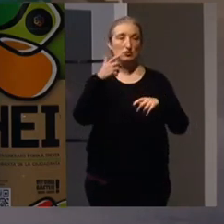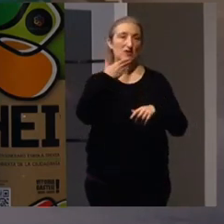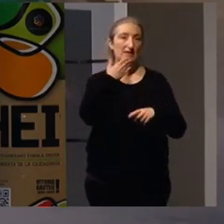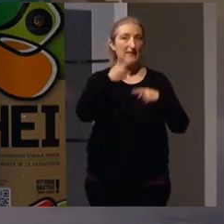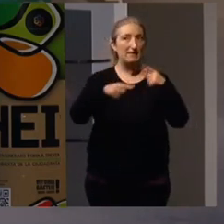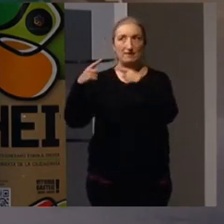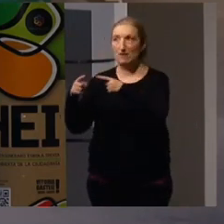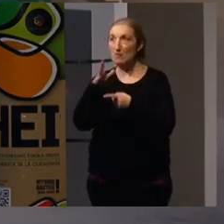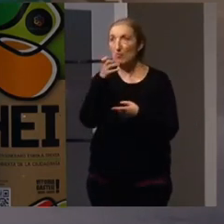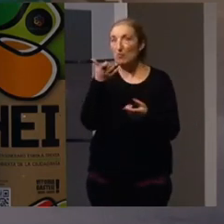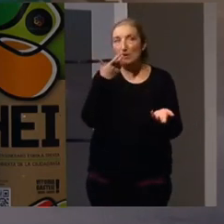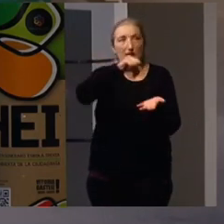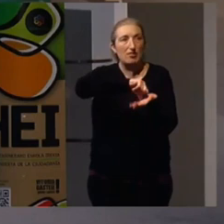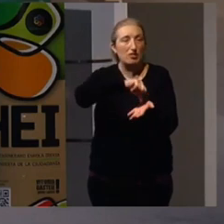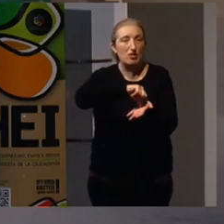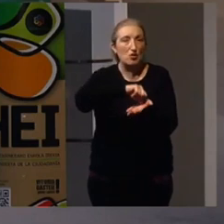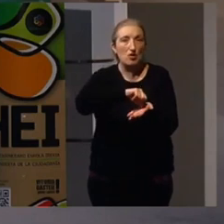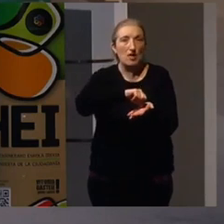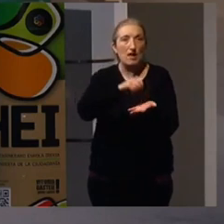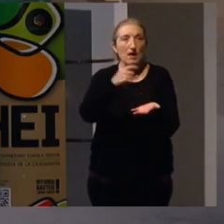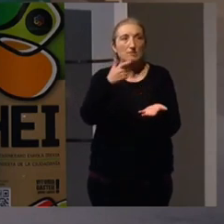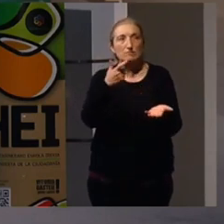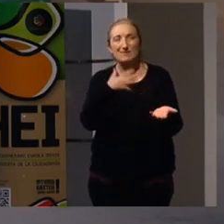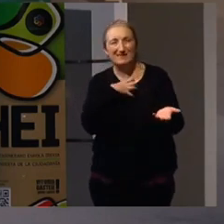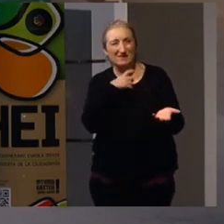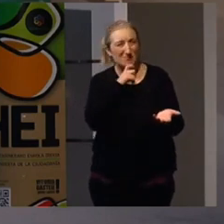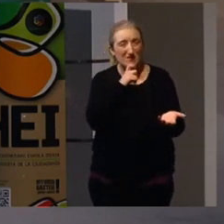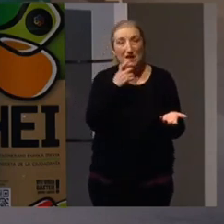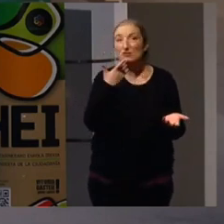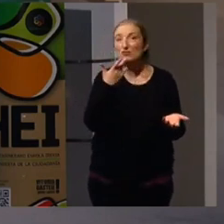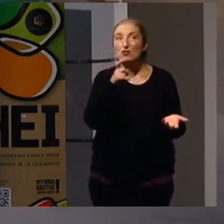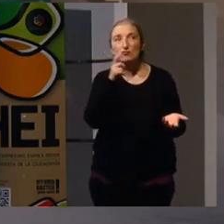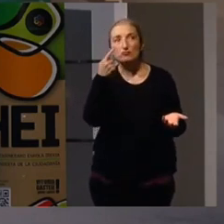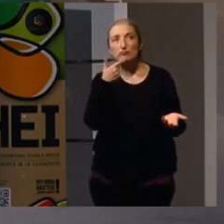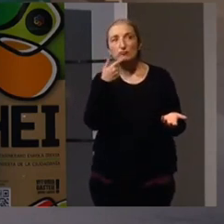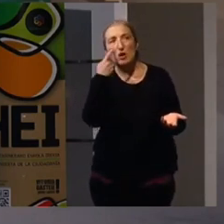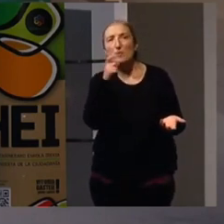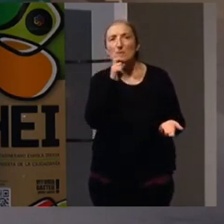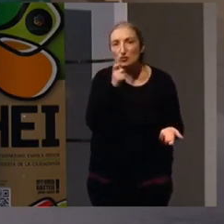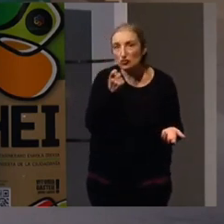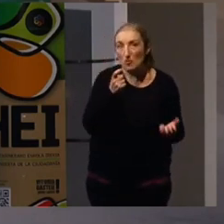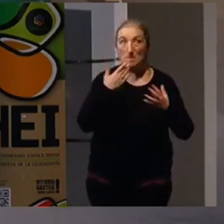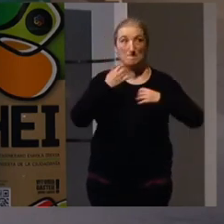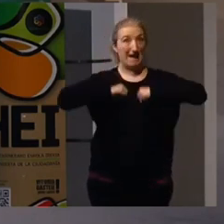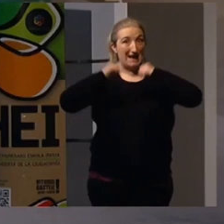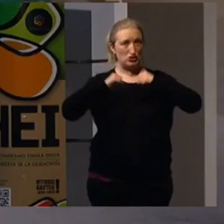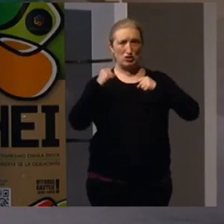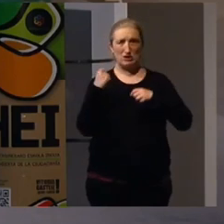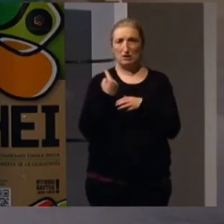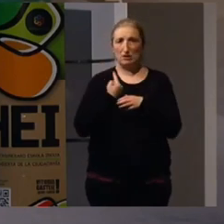tal y como las tenemos concebidas ahora, y esto se nota mucho en la soledad no deseada de los mayores. Las personas mayores,